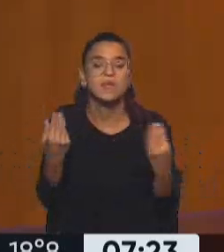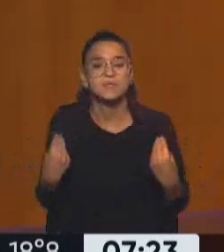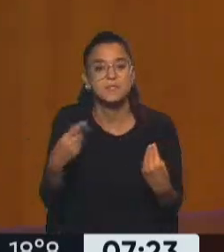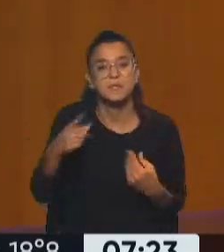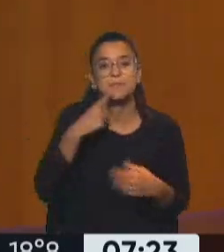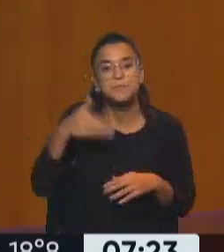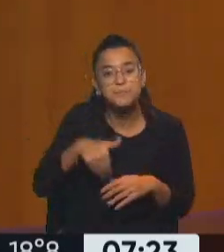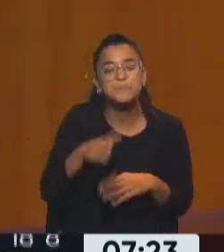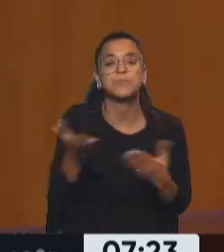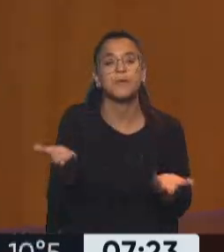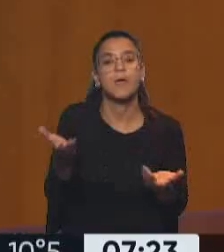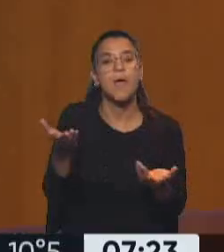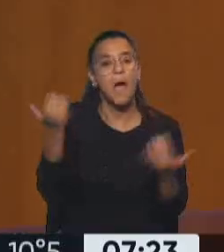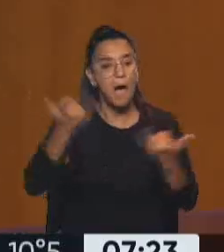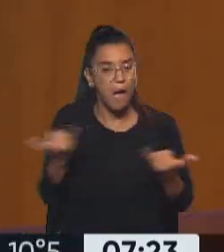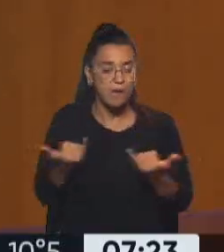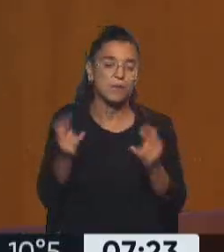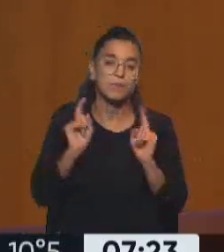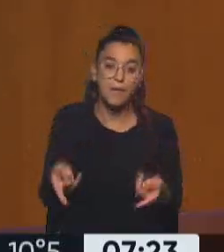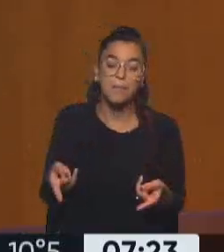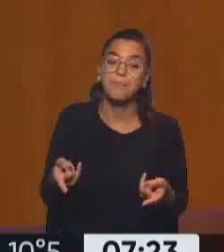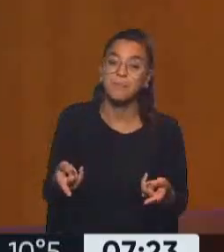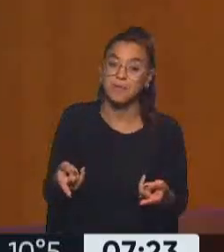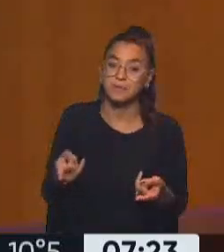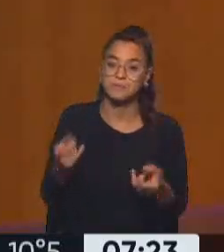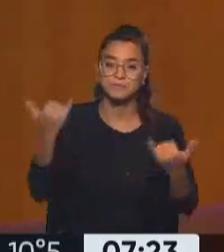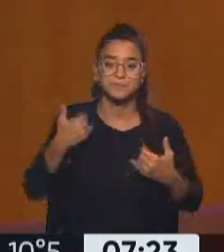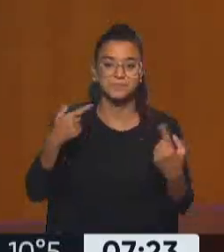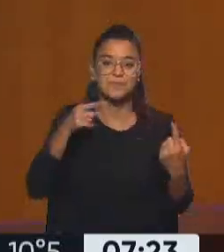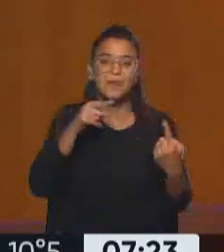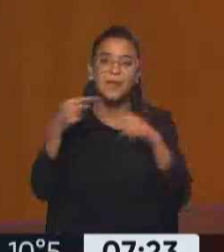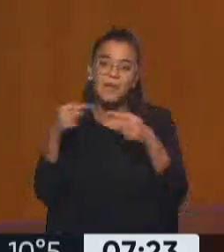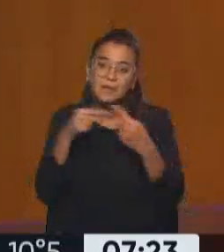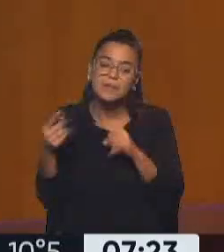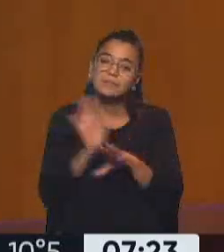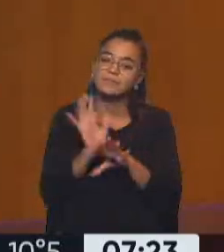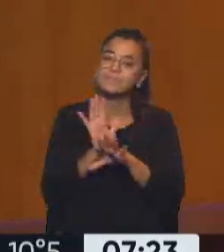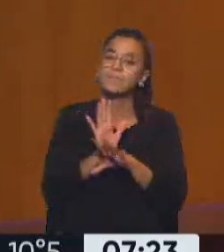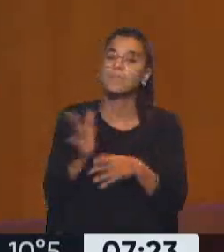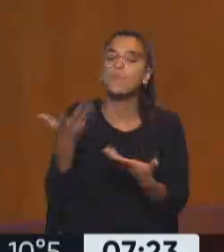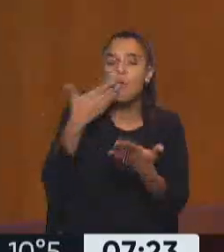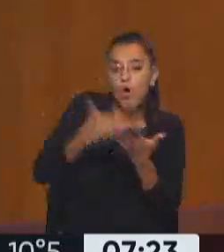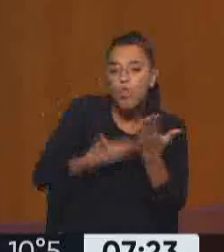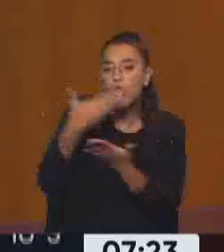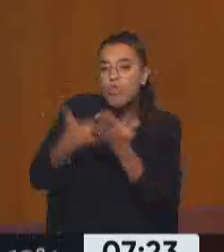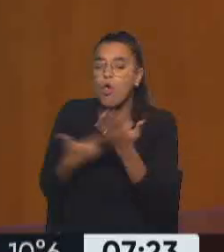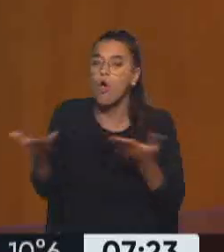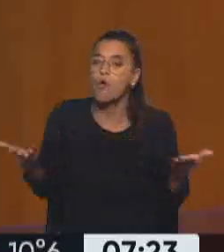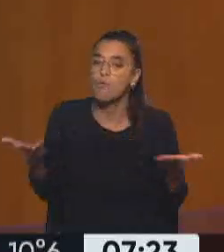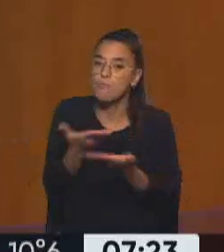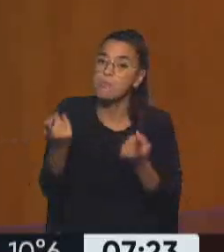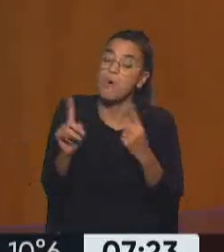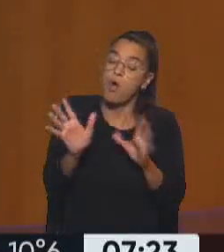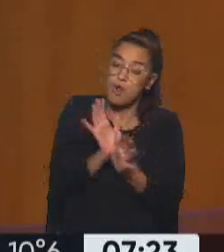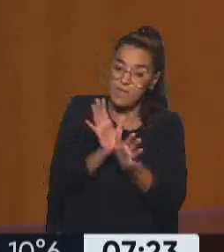han registrado y se vienen registrando y que en los últimos días han tenido un intercambio, si se quiere, epistolar o de documentos, porque el